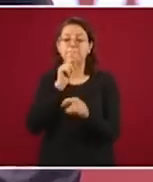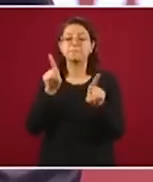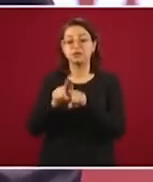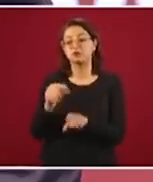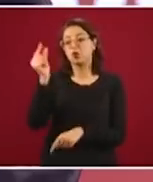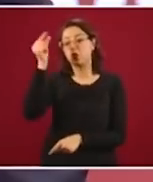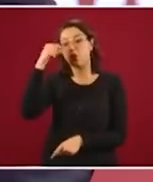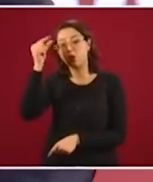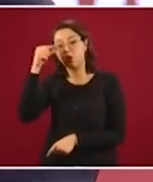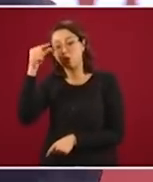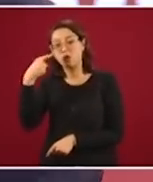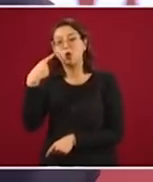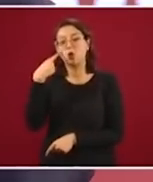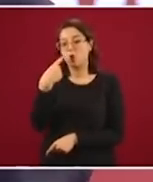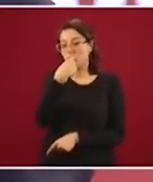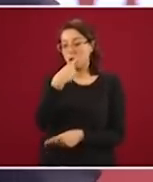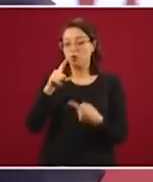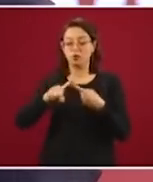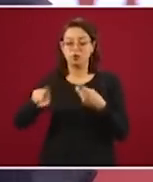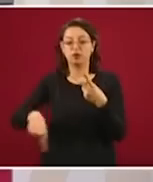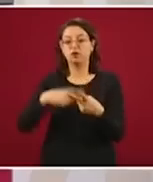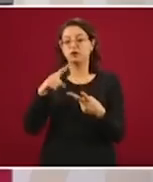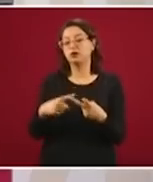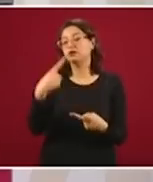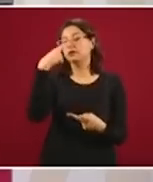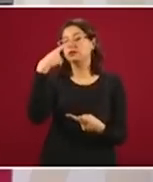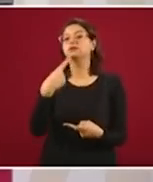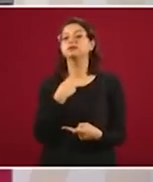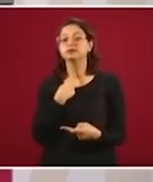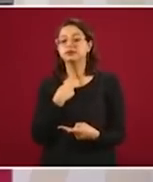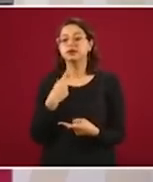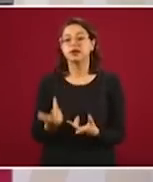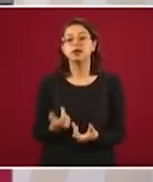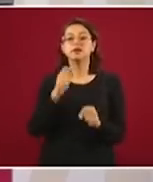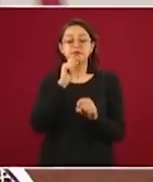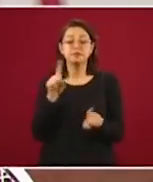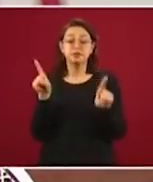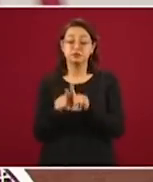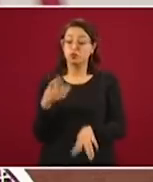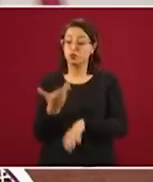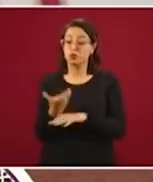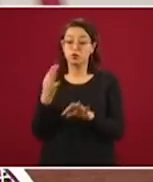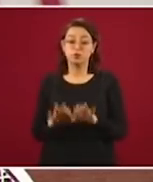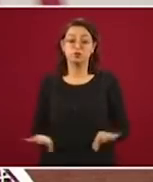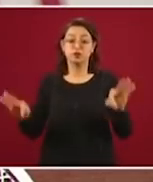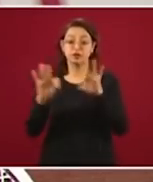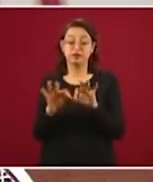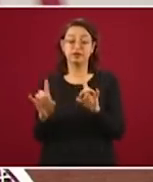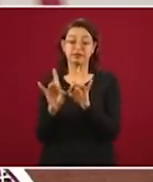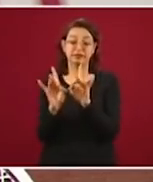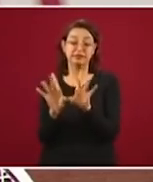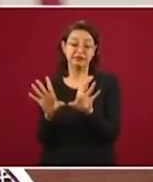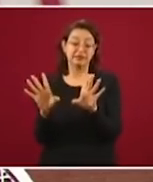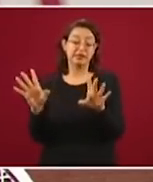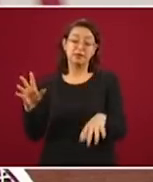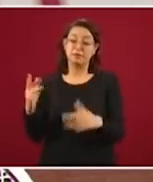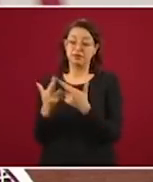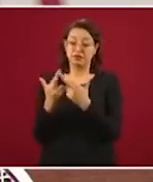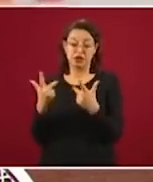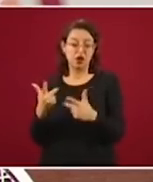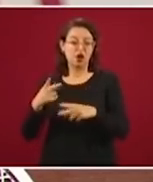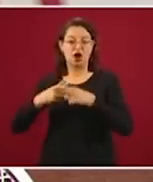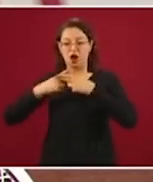oftalmología, en el tema de otorrino, laringología y uno muy importante que es traumatología